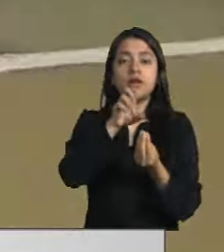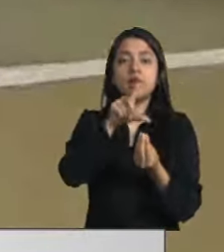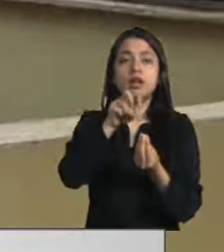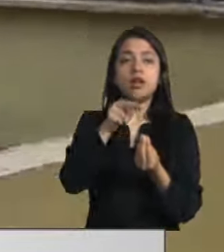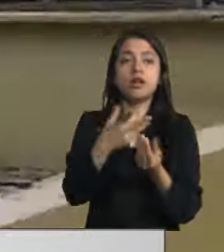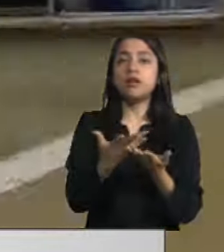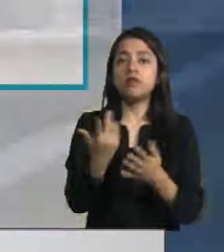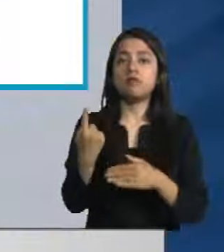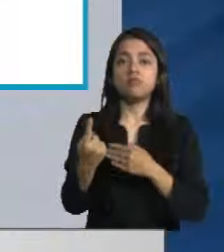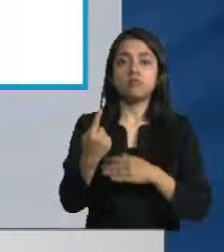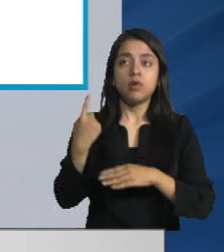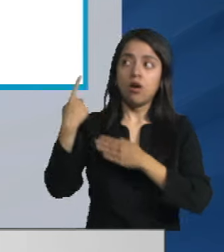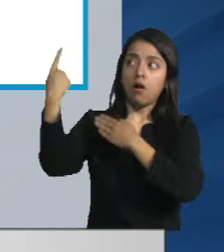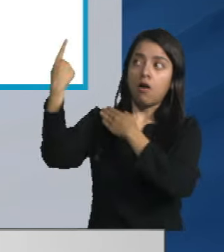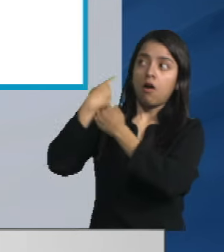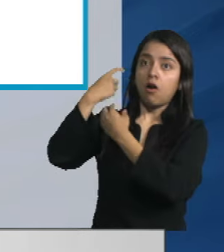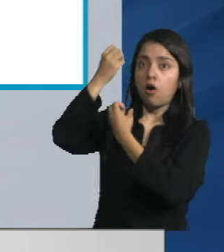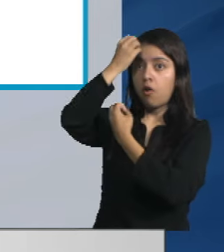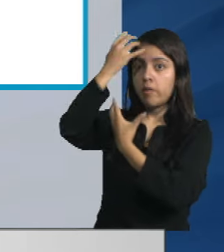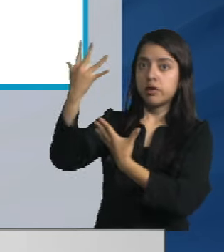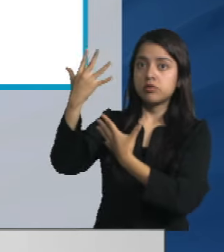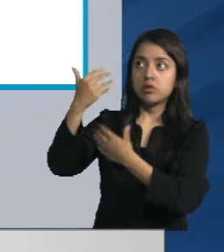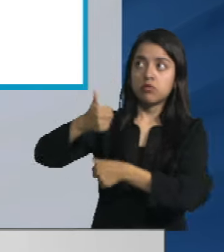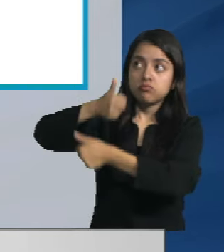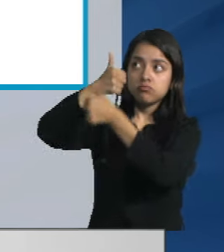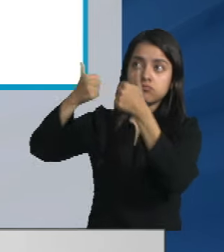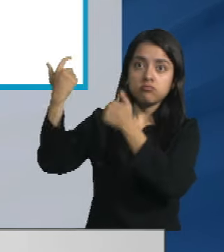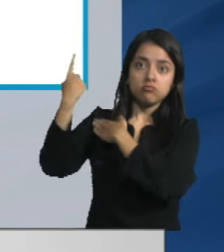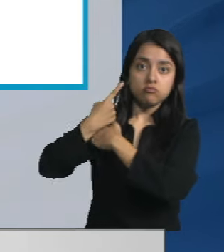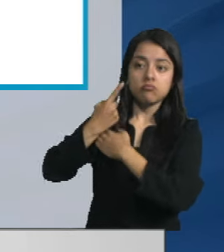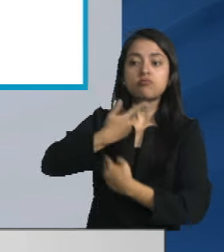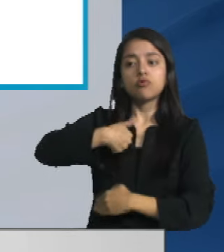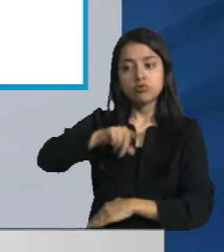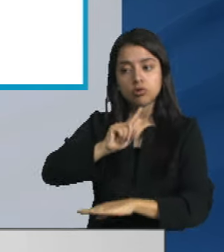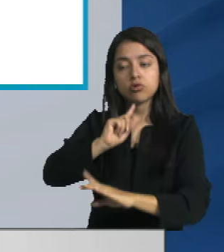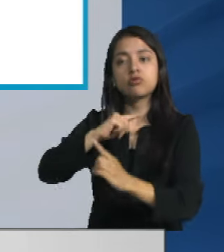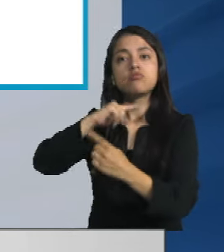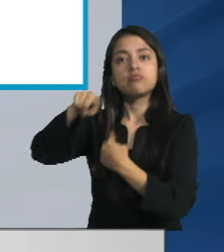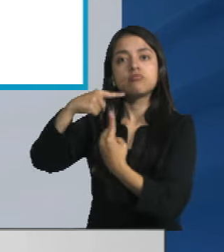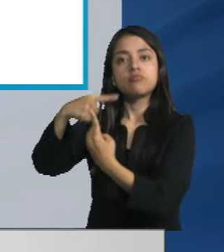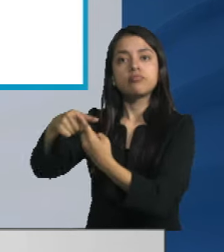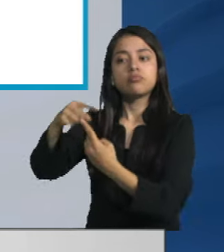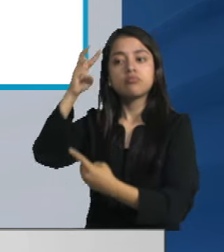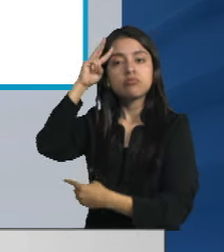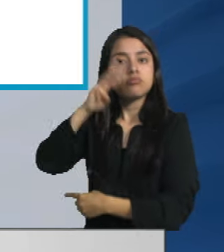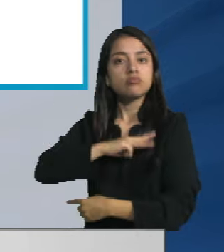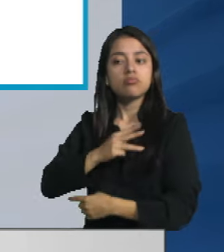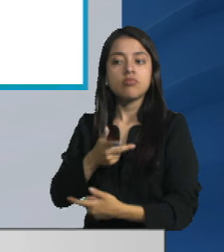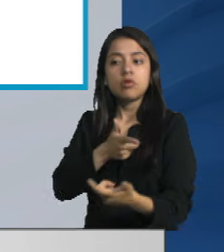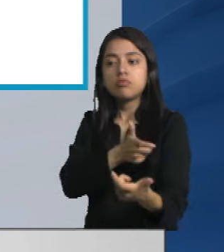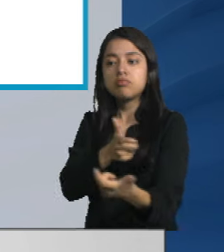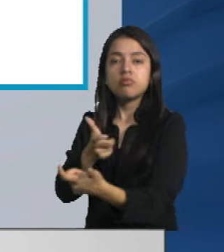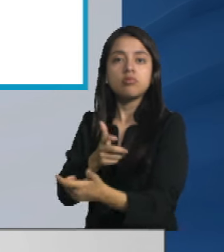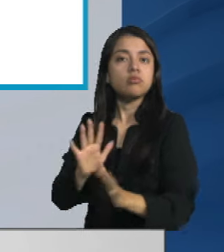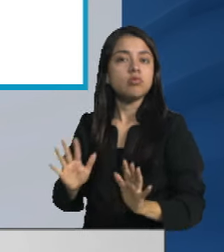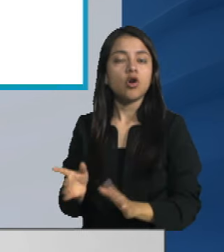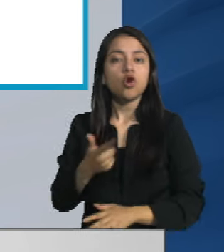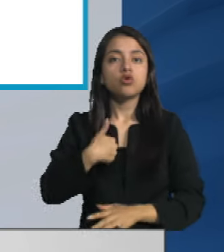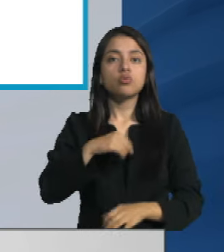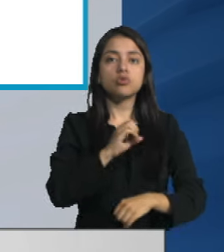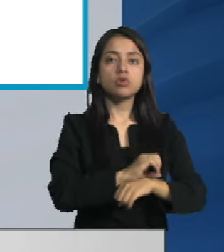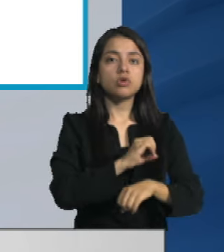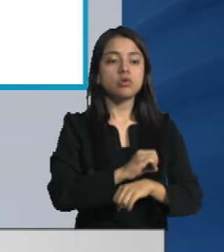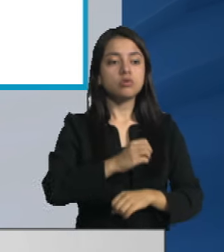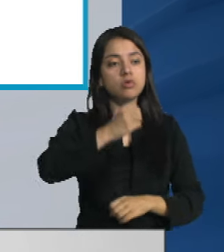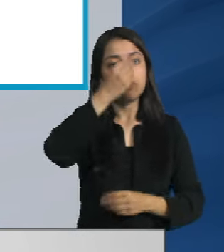legítima orden de sus comandantes. Dice, nuestro accionar contra este plan paramilitar es legítimo. Somos una organización